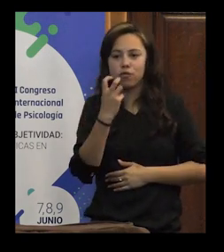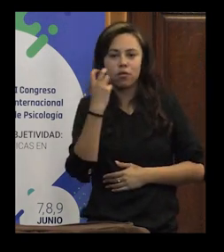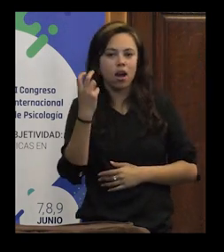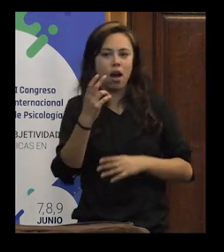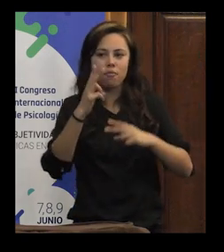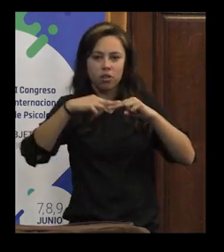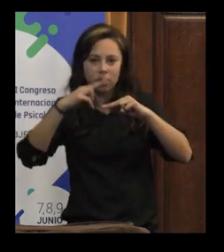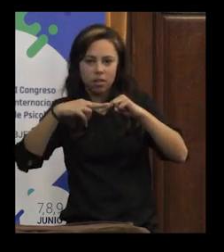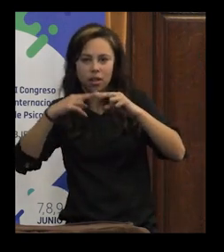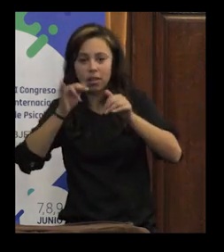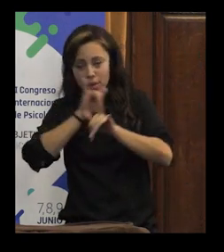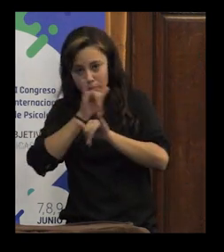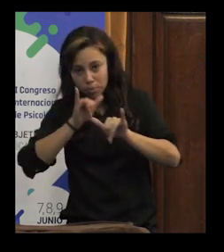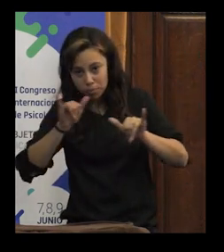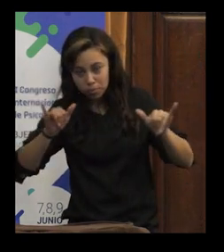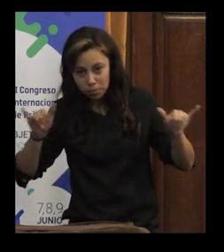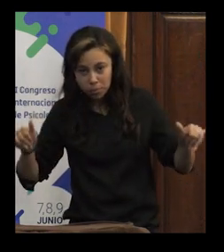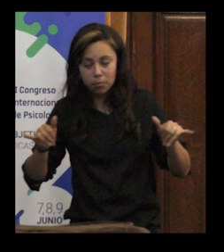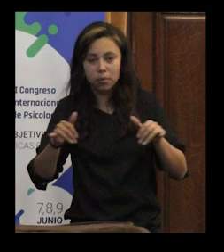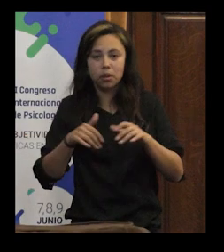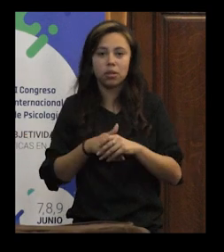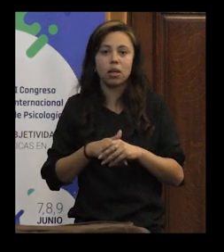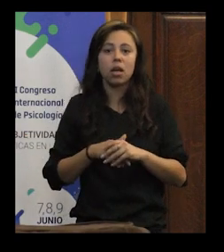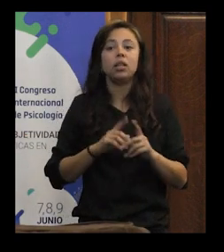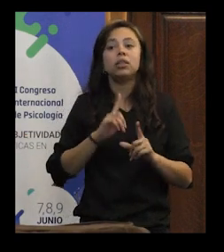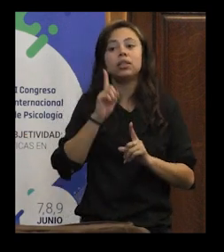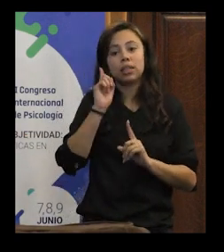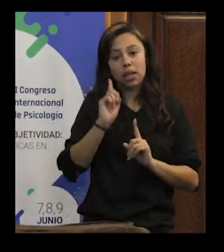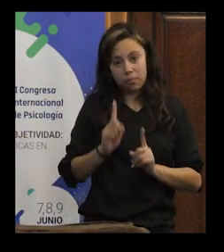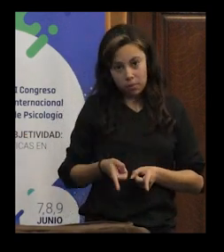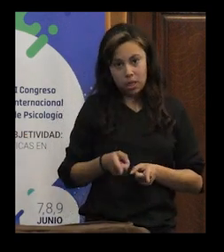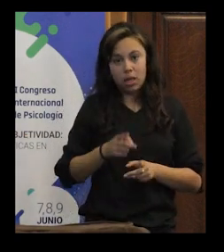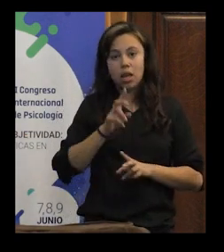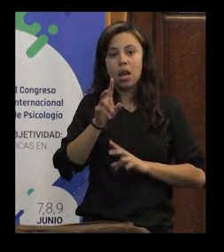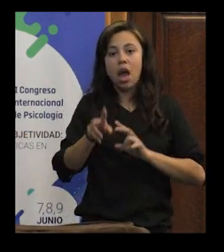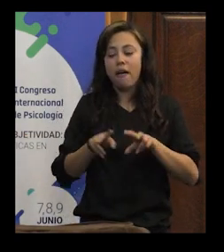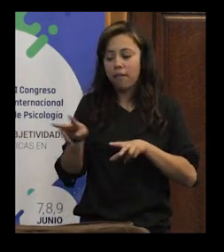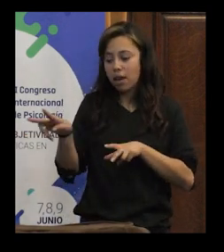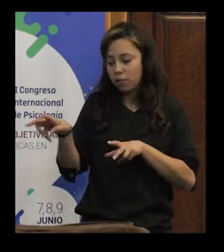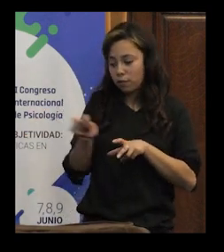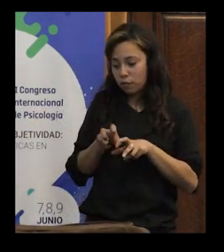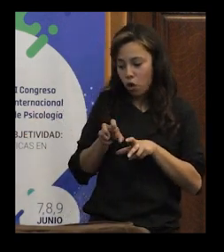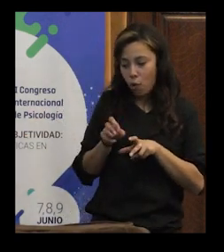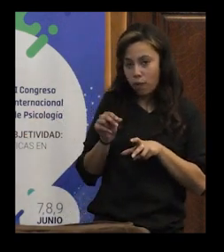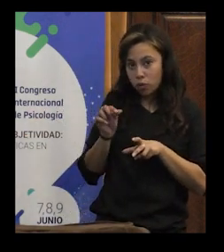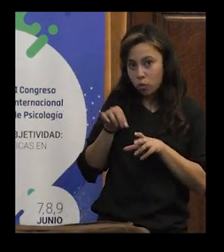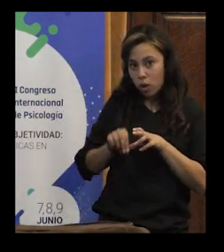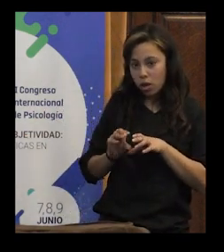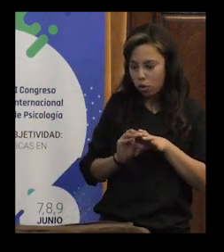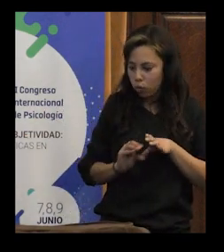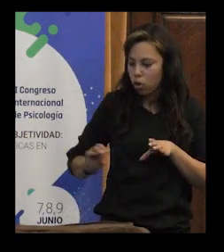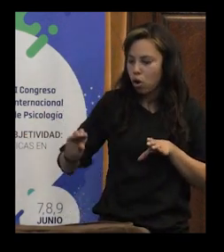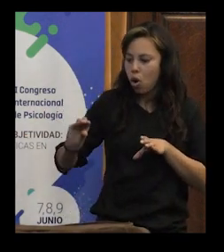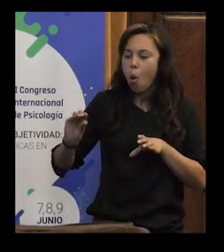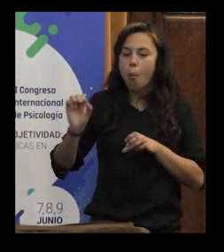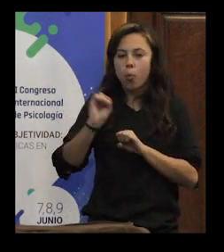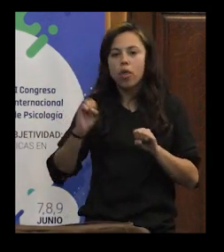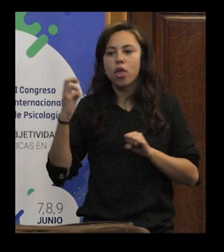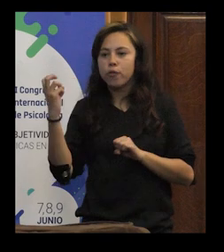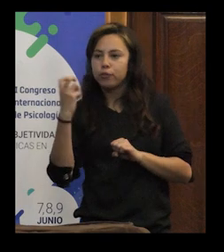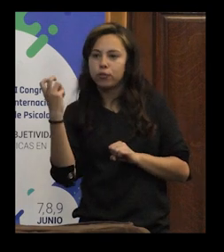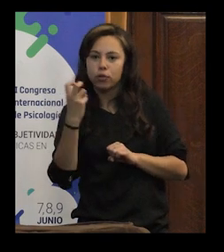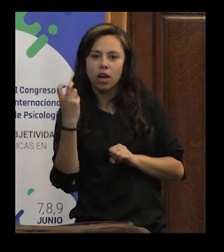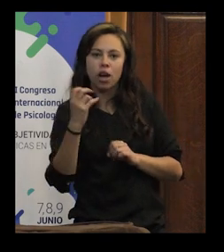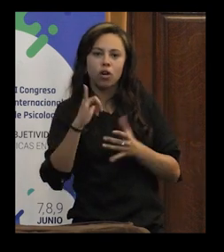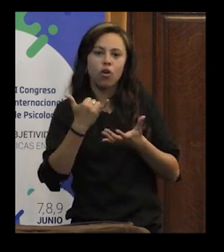a menudo donando parte de sus ingresos para encontrar una cura, participando en actividades